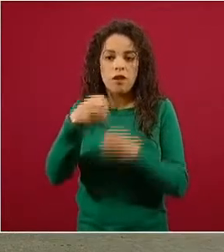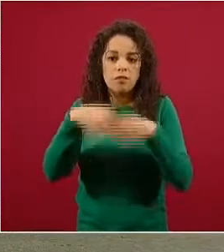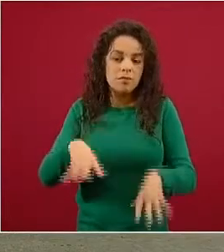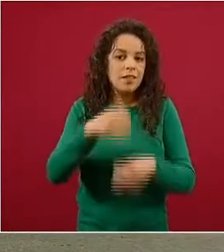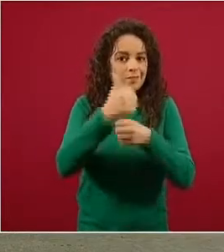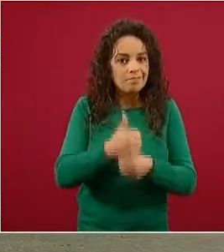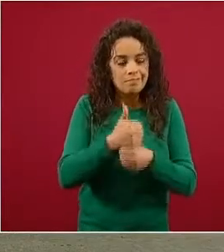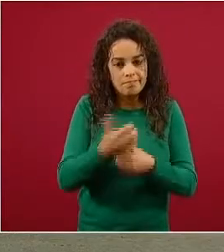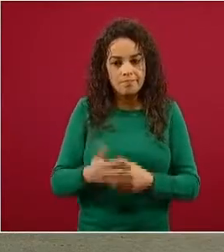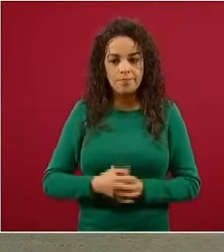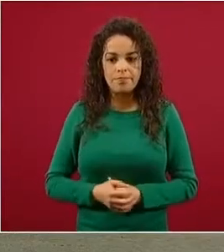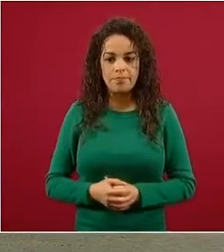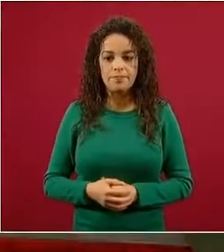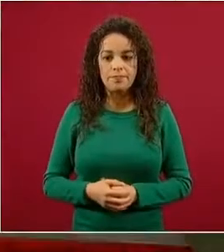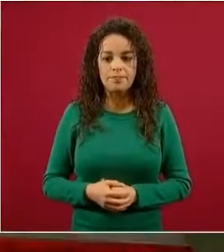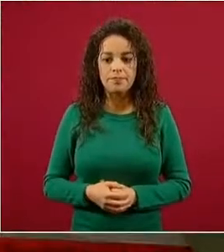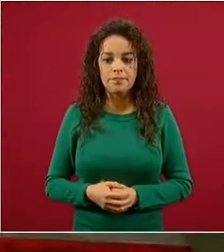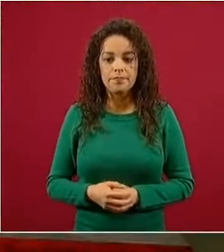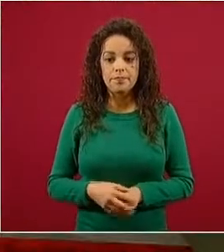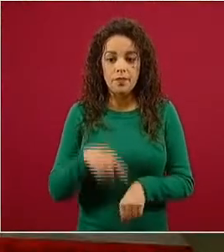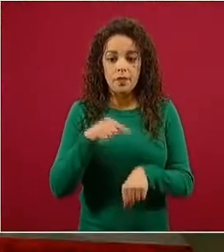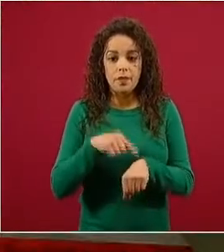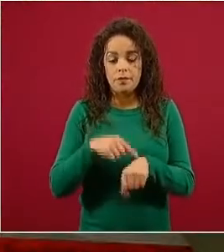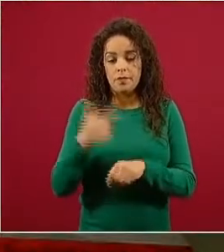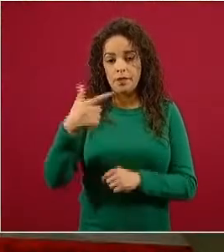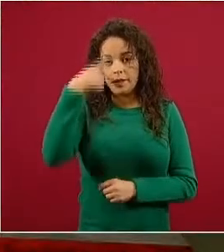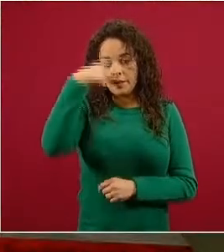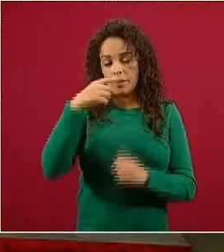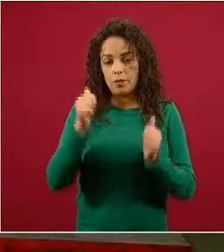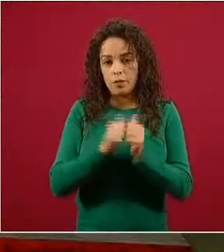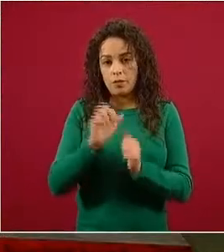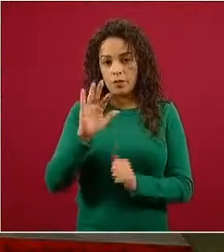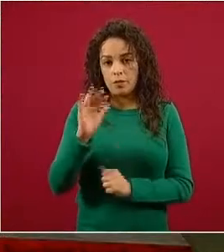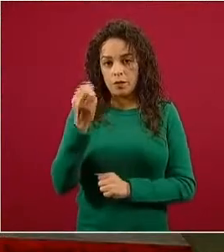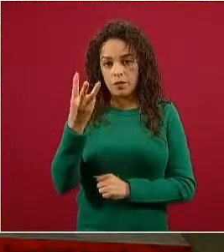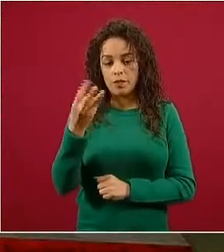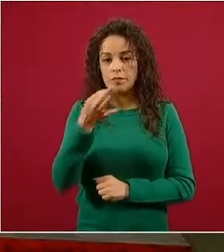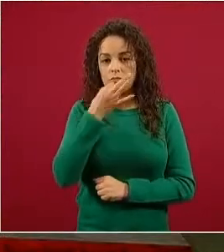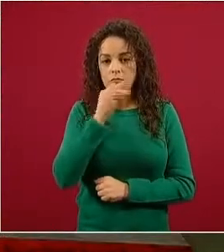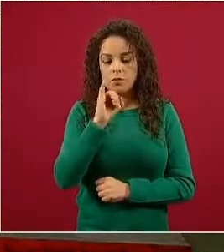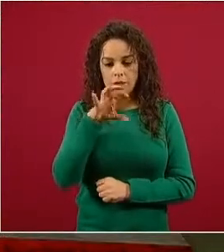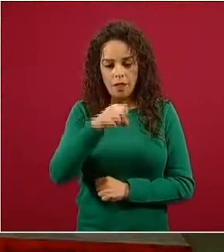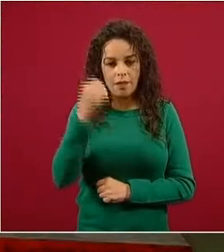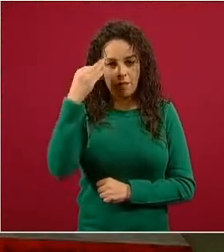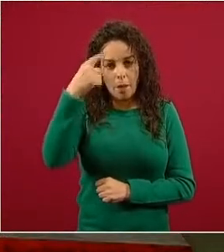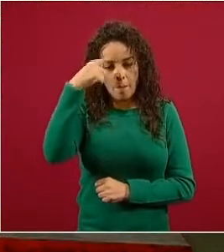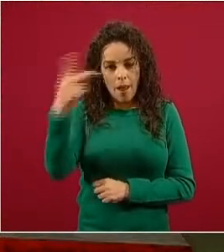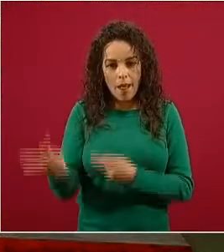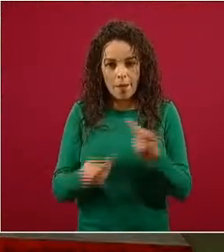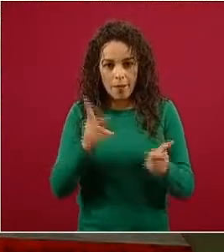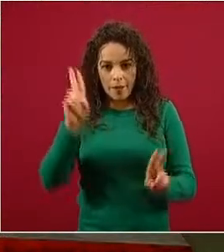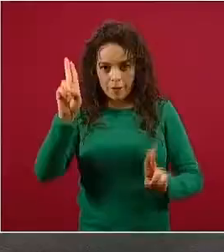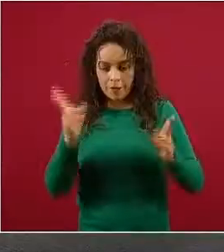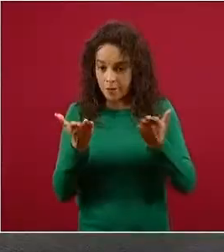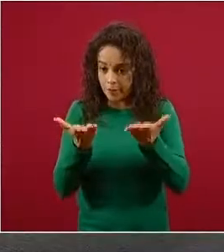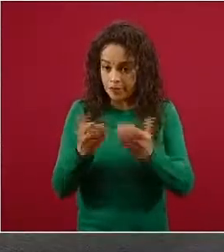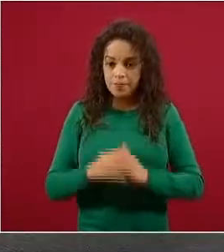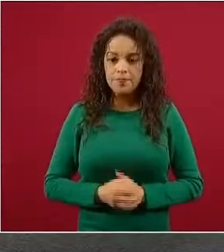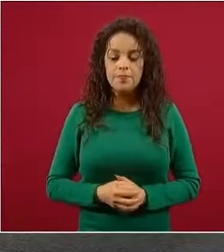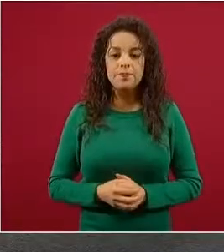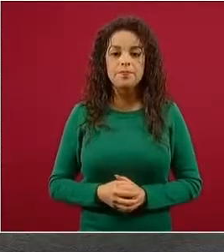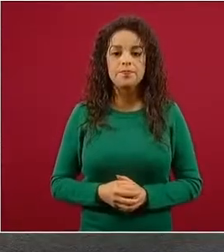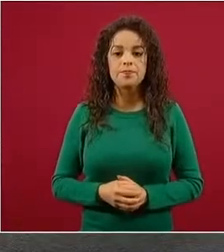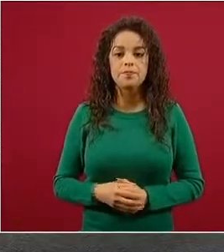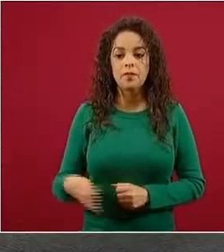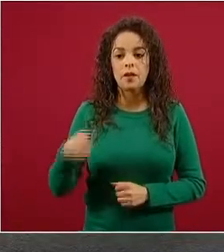adolescentes y las adolescentes suelen tener unas reacciones a pérdidas